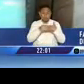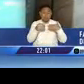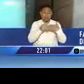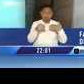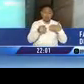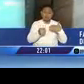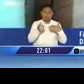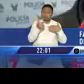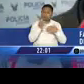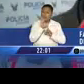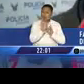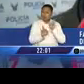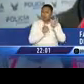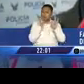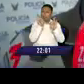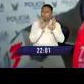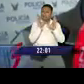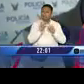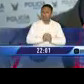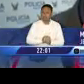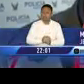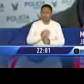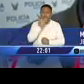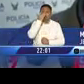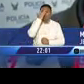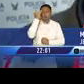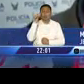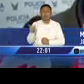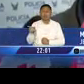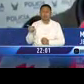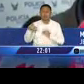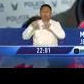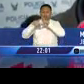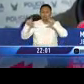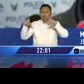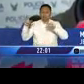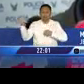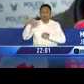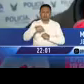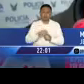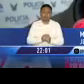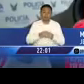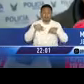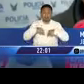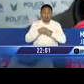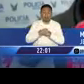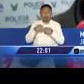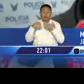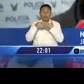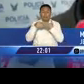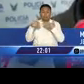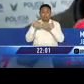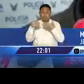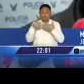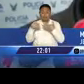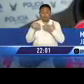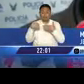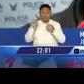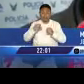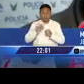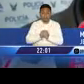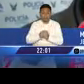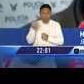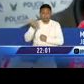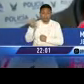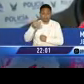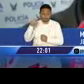casi perfectos. ¿Por qué utilizan este tipo de moneda? Porque son papel moneda original, ¿sí? Y que